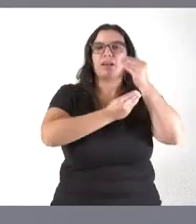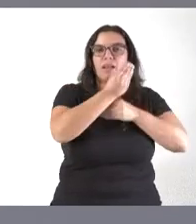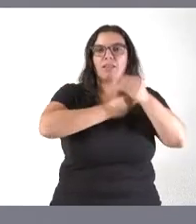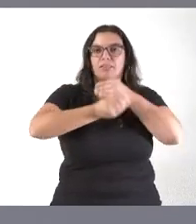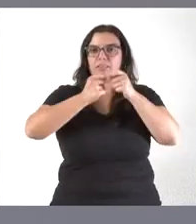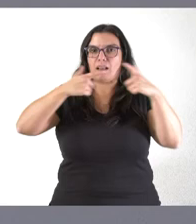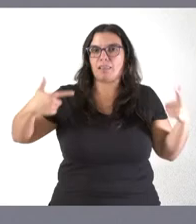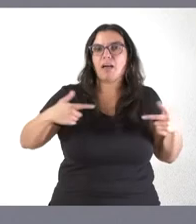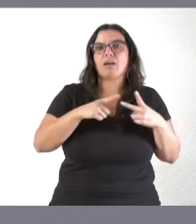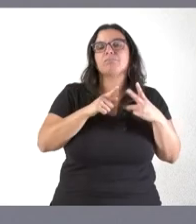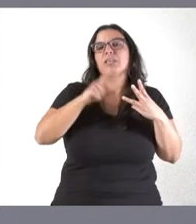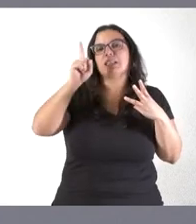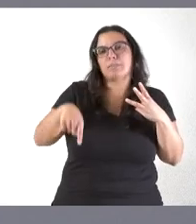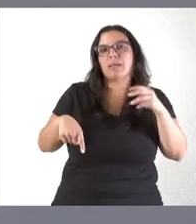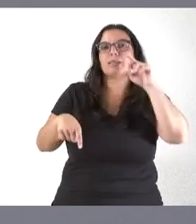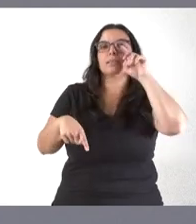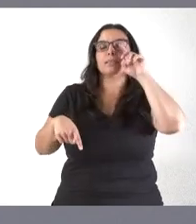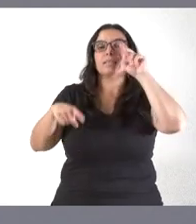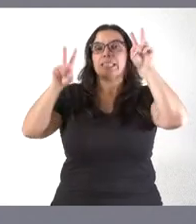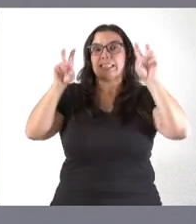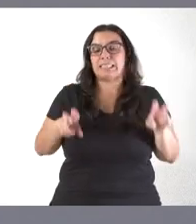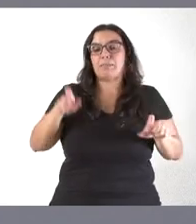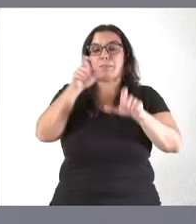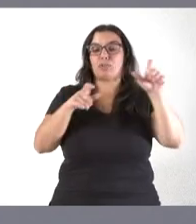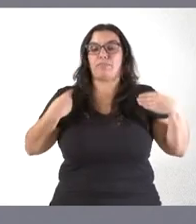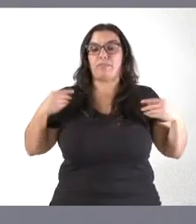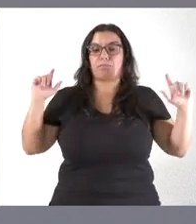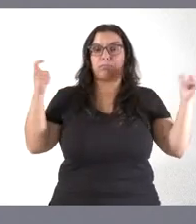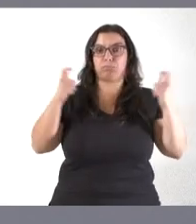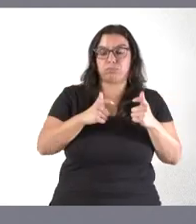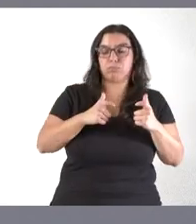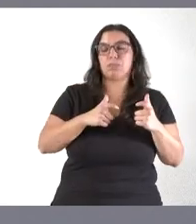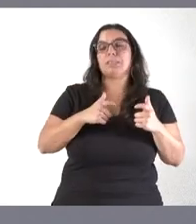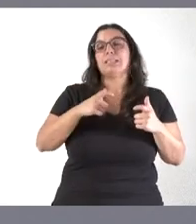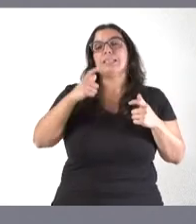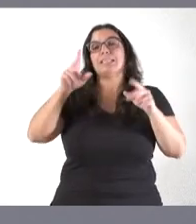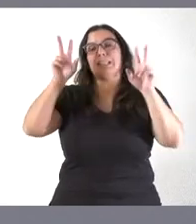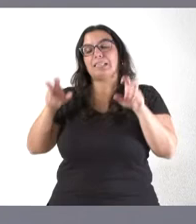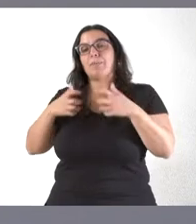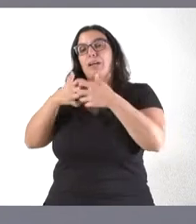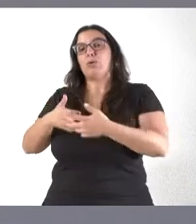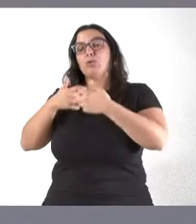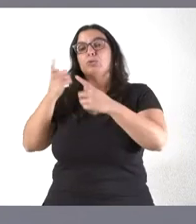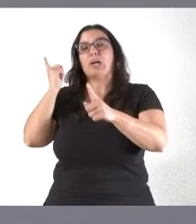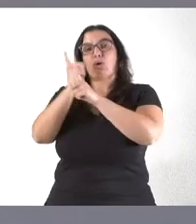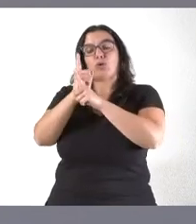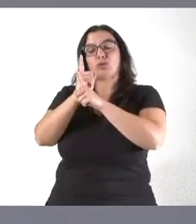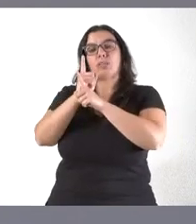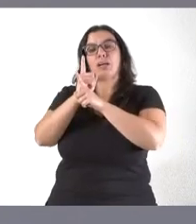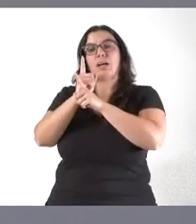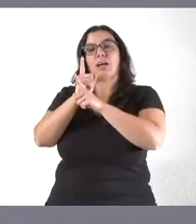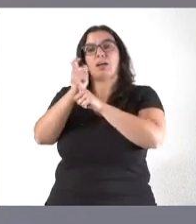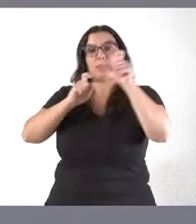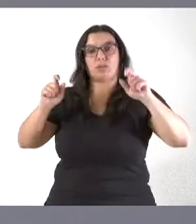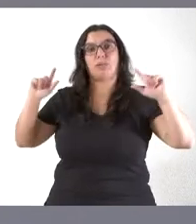de que el tema de la despoblación y el tema de la lucha contra la